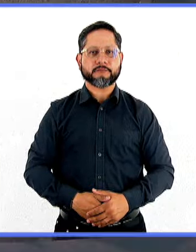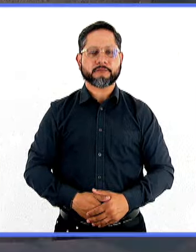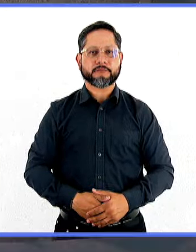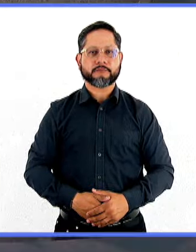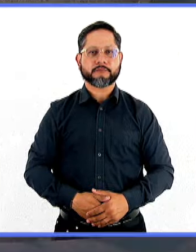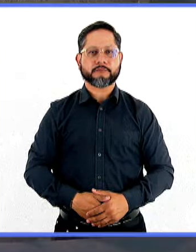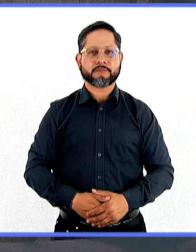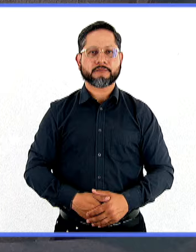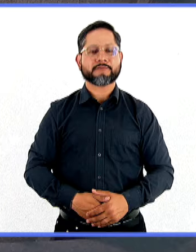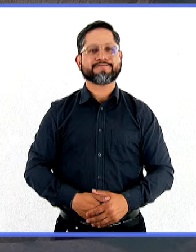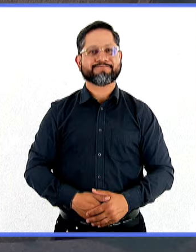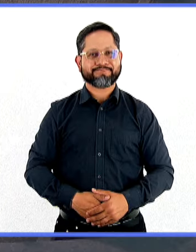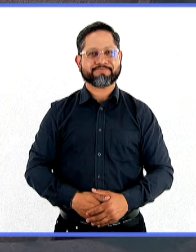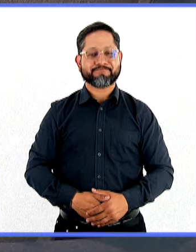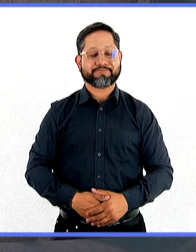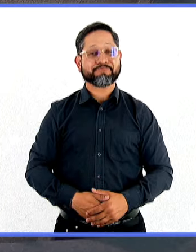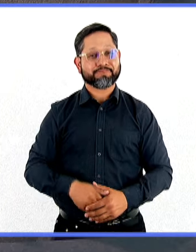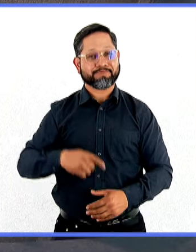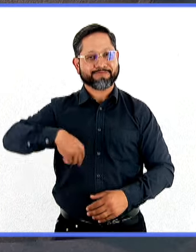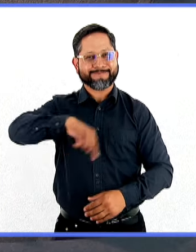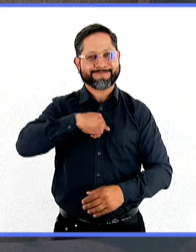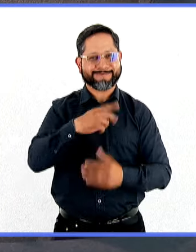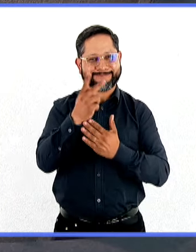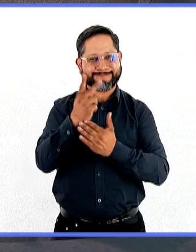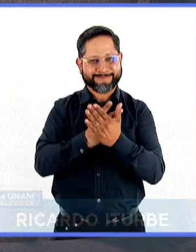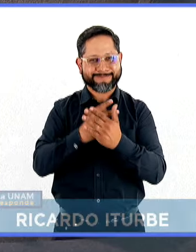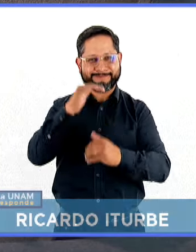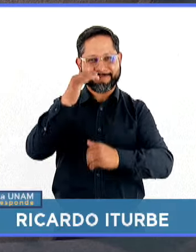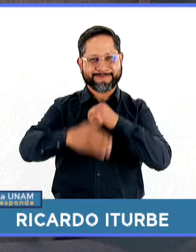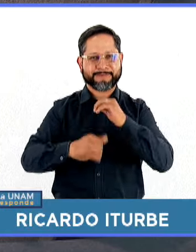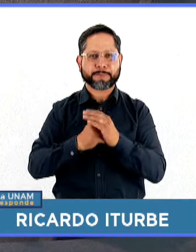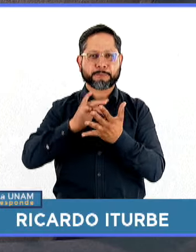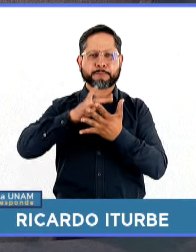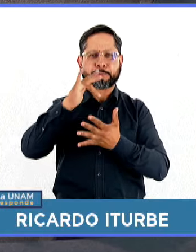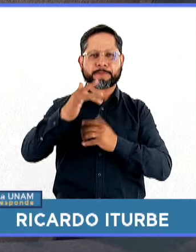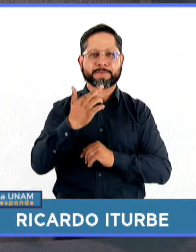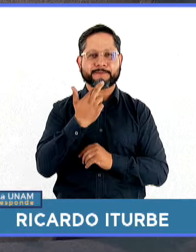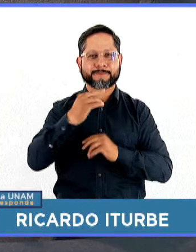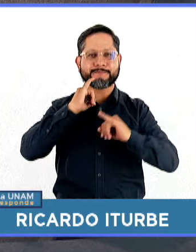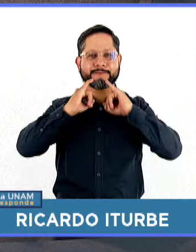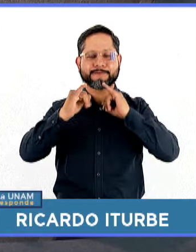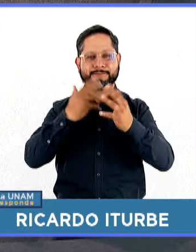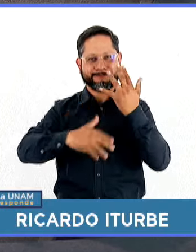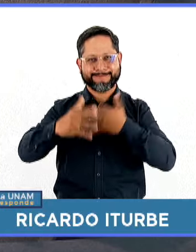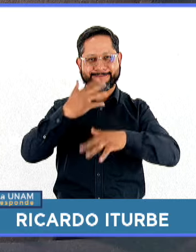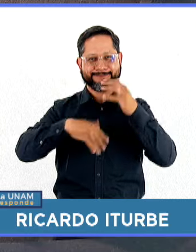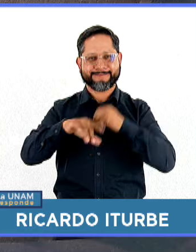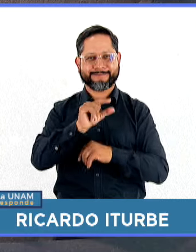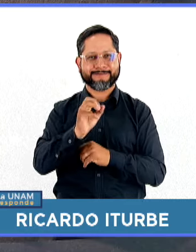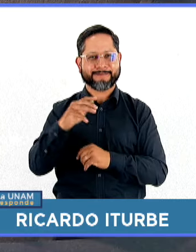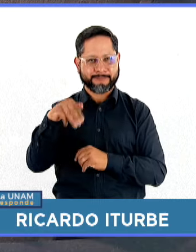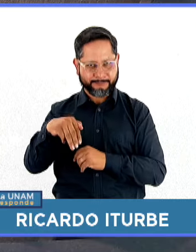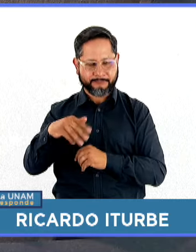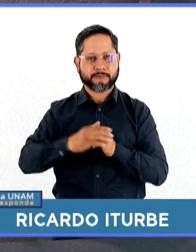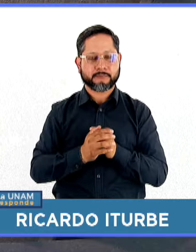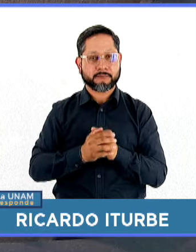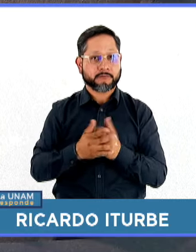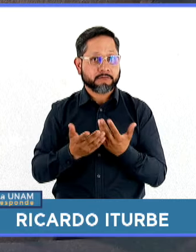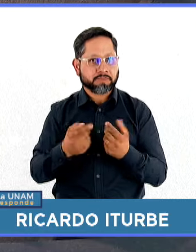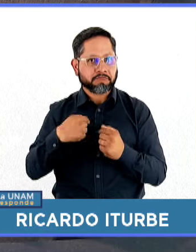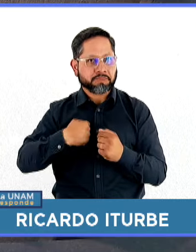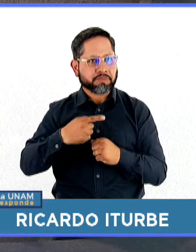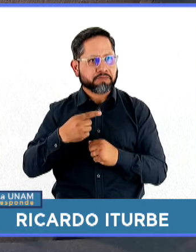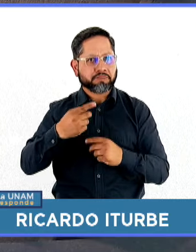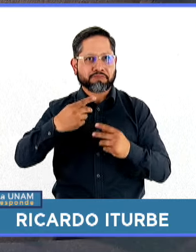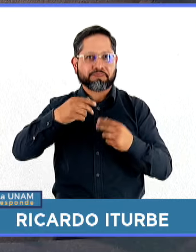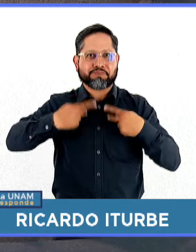control así terminamos nuestro programa de hoy Agradeciendo a Ricardo Iturbe su participación en la interpretación de lengua de señas mexicana que nos